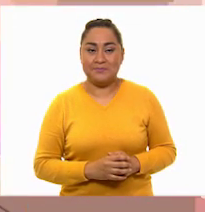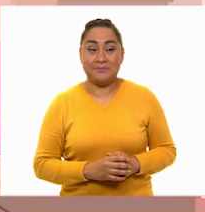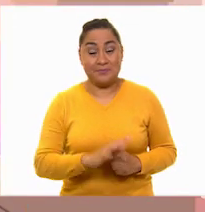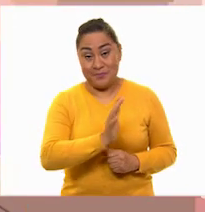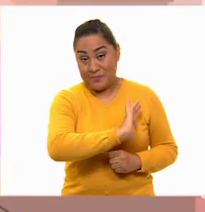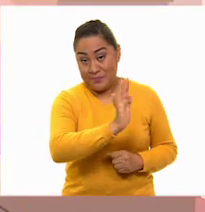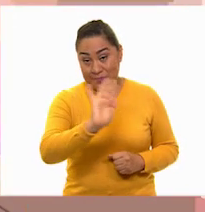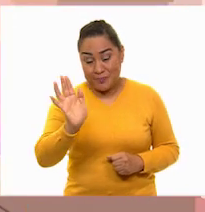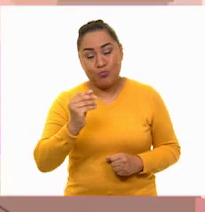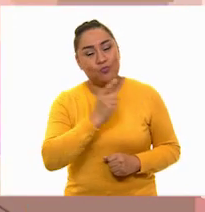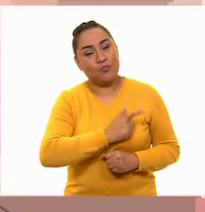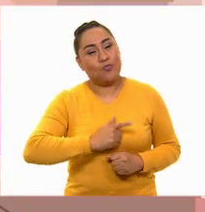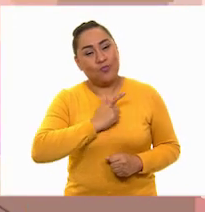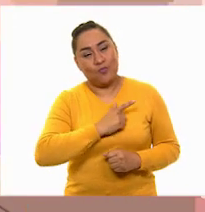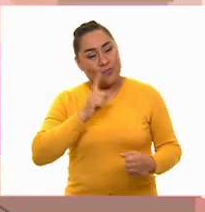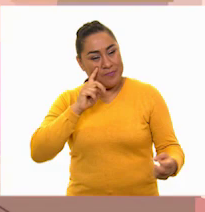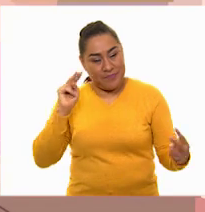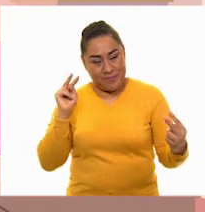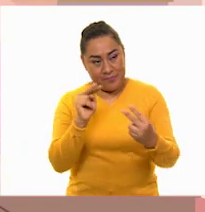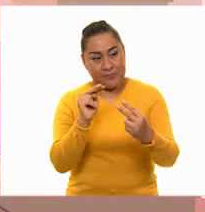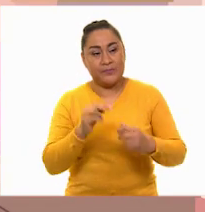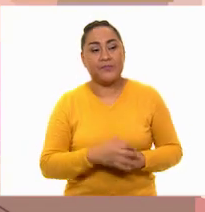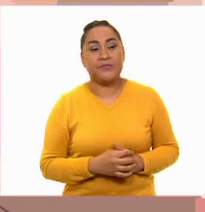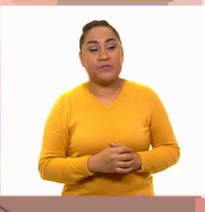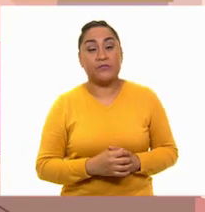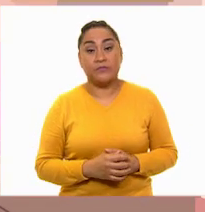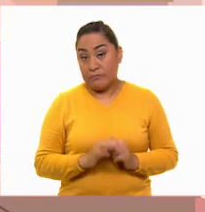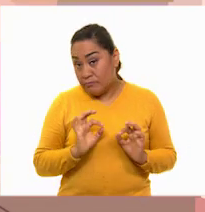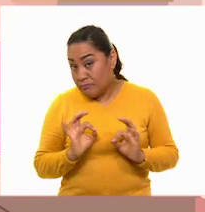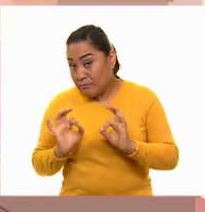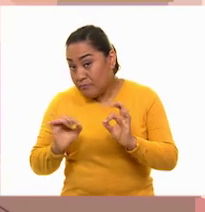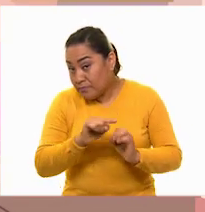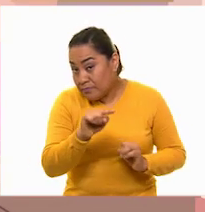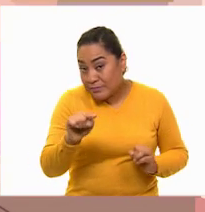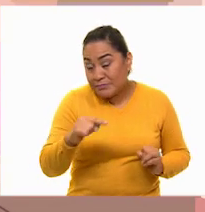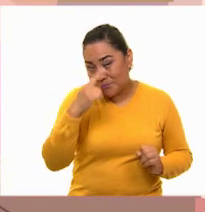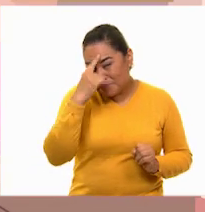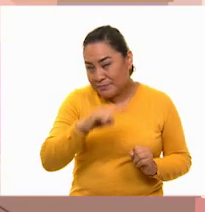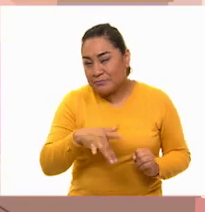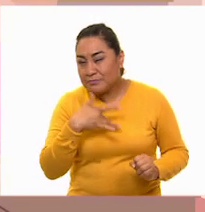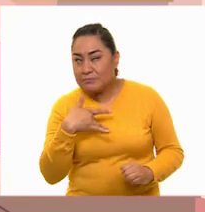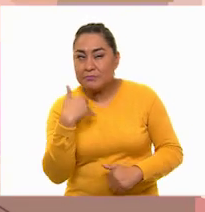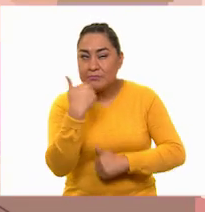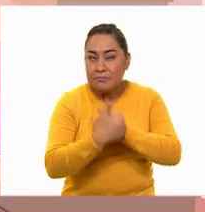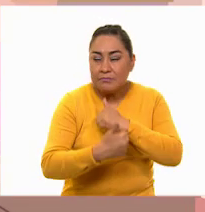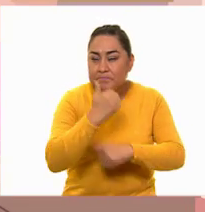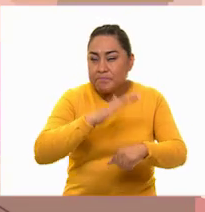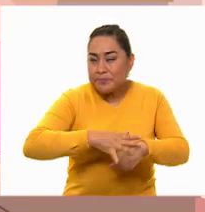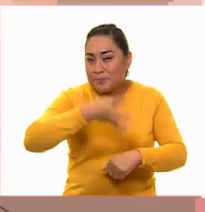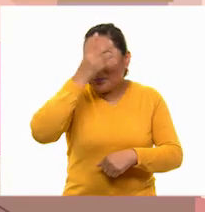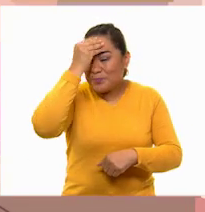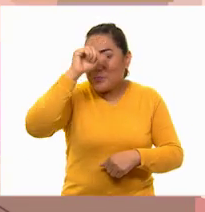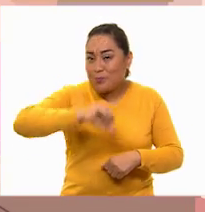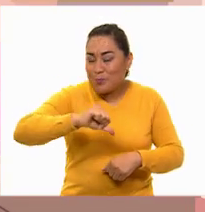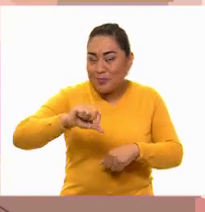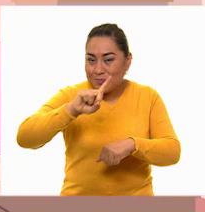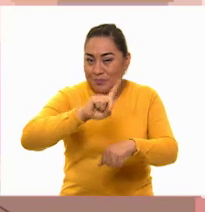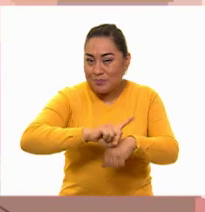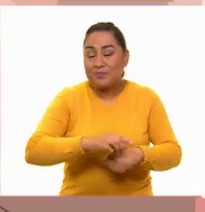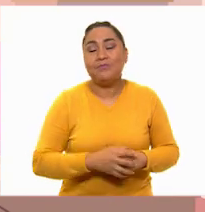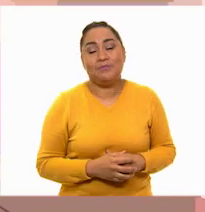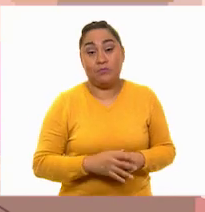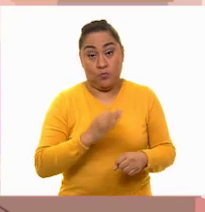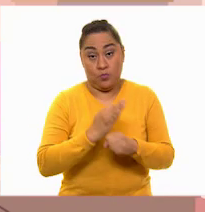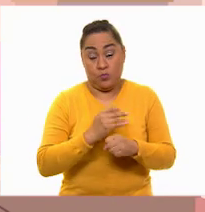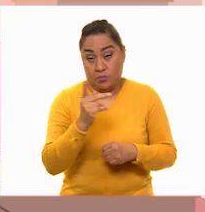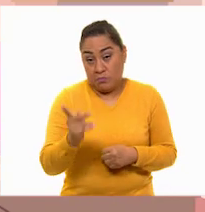Hola, qué gusto verlos otra vez. ¿Están listos y listas para el reto de conocimiento de hoy? Esta